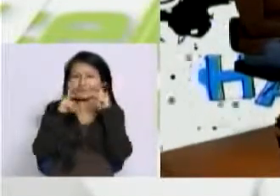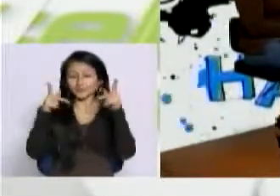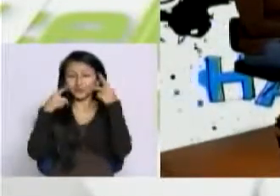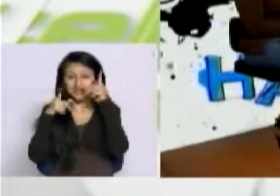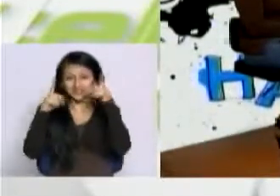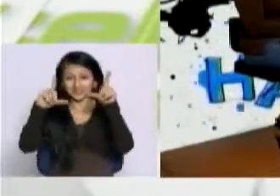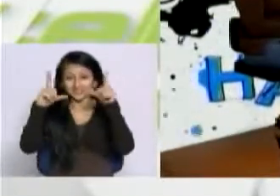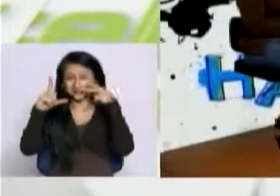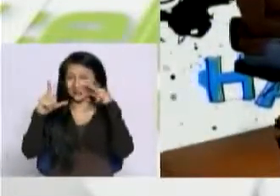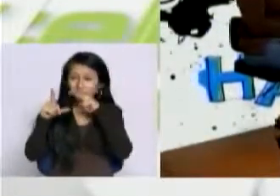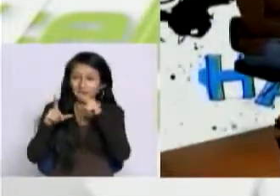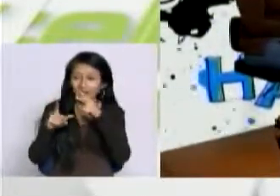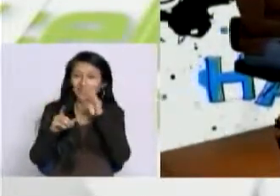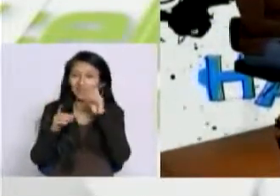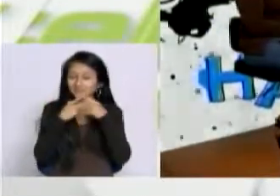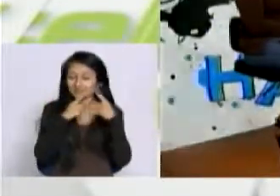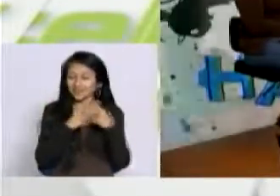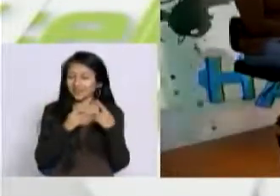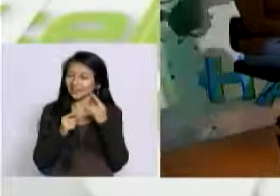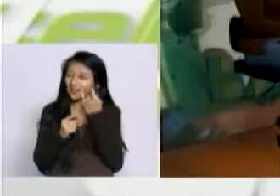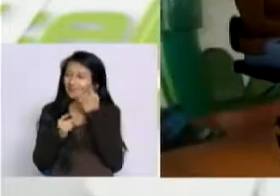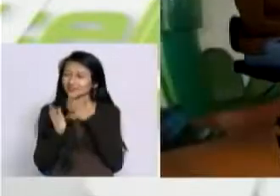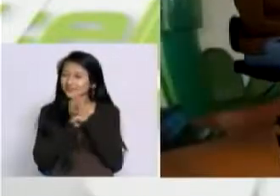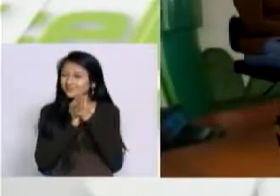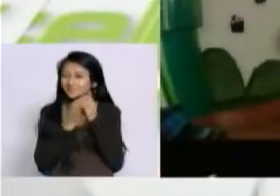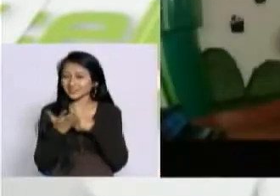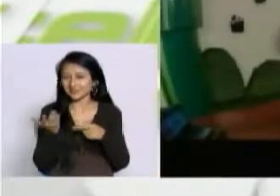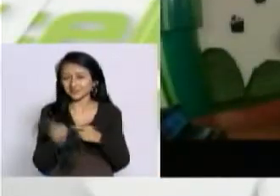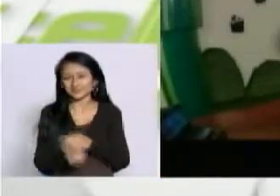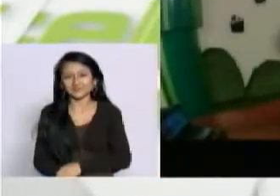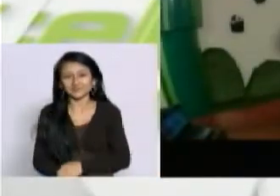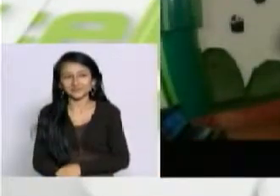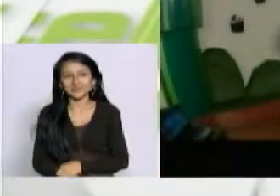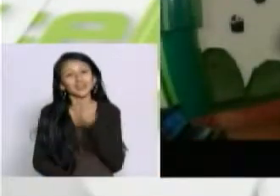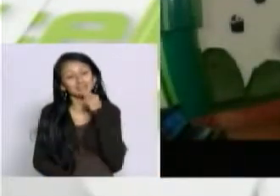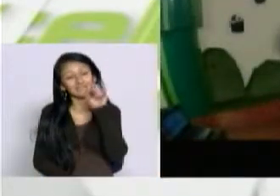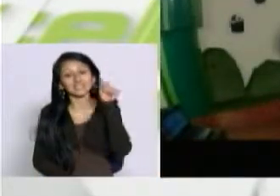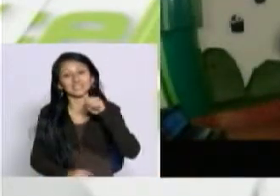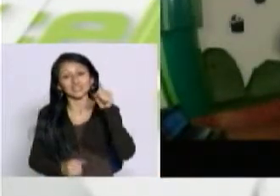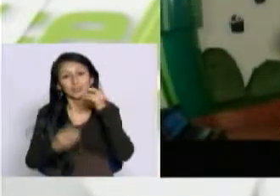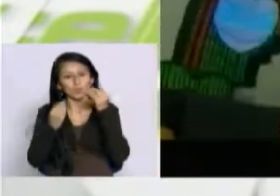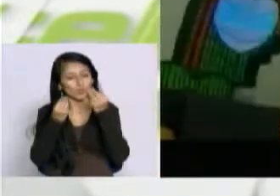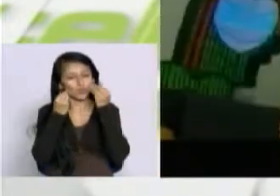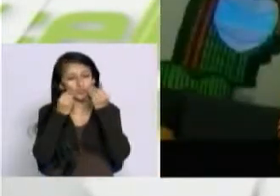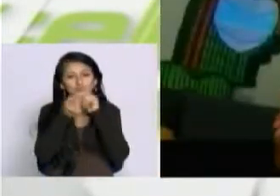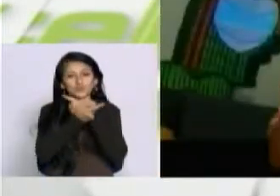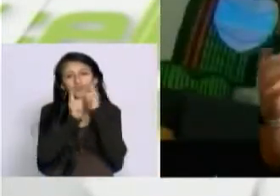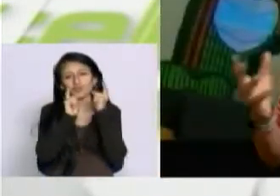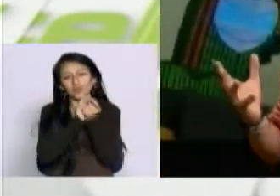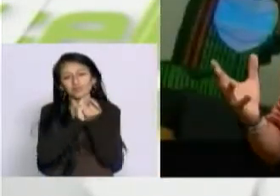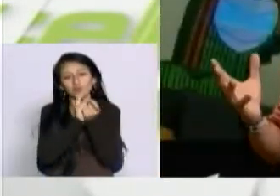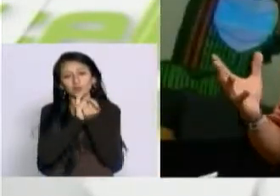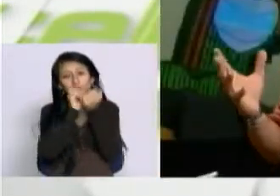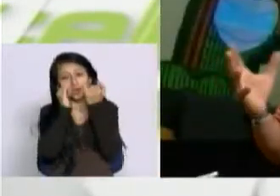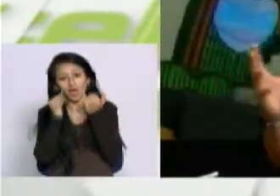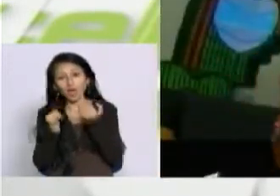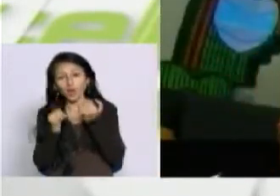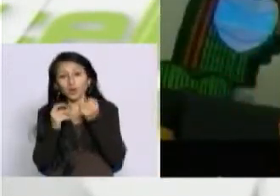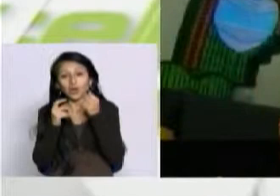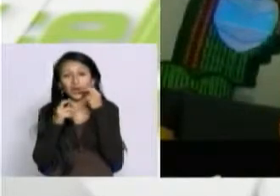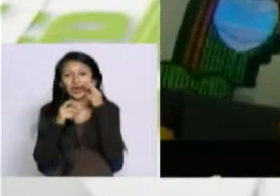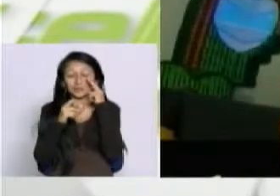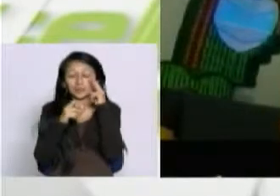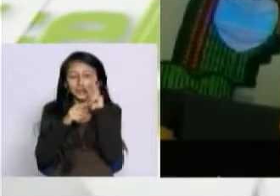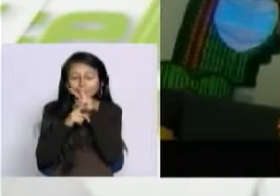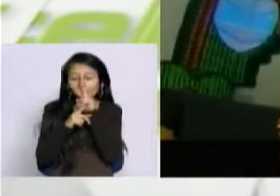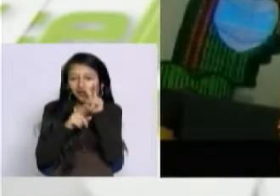de la Defensoría del Televidente del Canal Regional Telecafé. Bueno, sí, muchos cambios se vienen para Hashtag. El más grande y visualmente el que